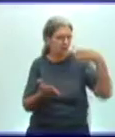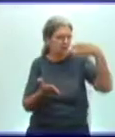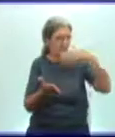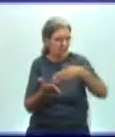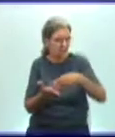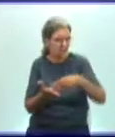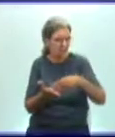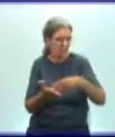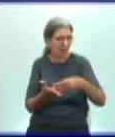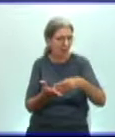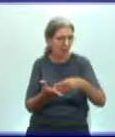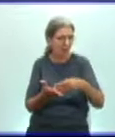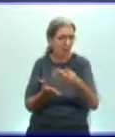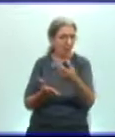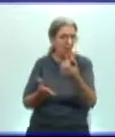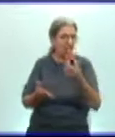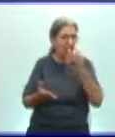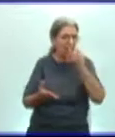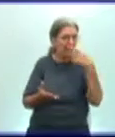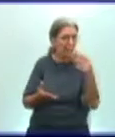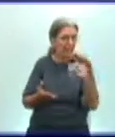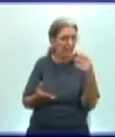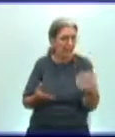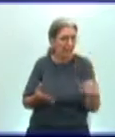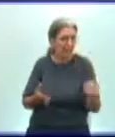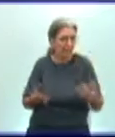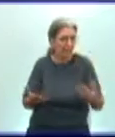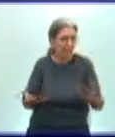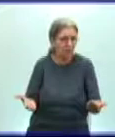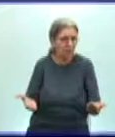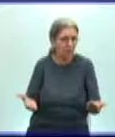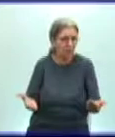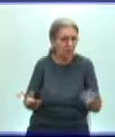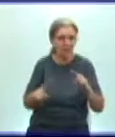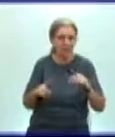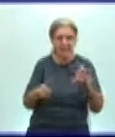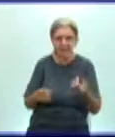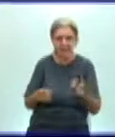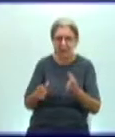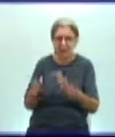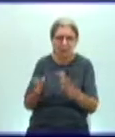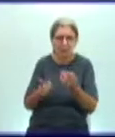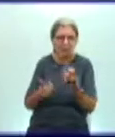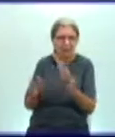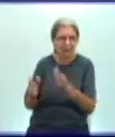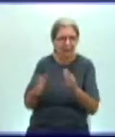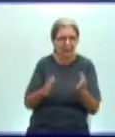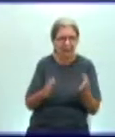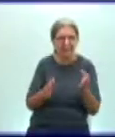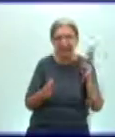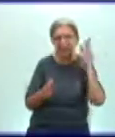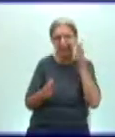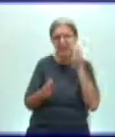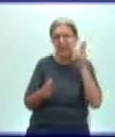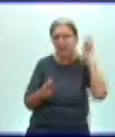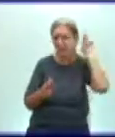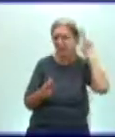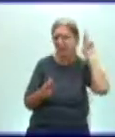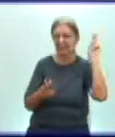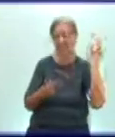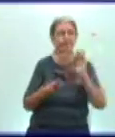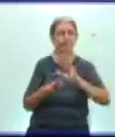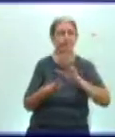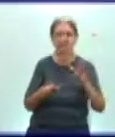los esclavos traídos de África, una vez exterminada una parte de los aborígenes que poblaban